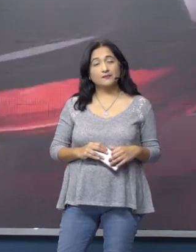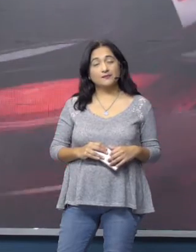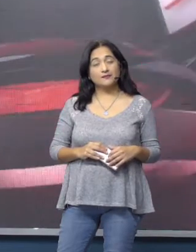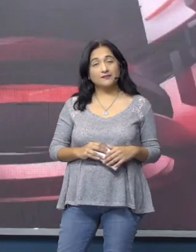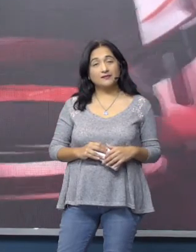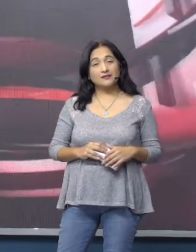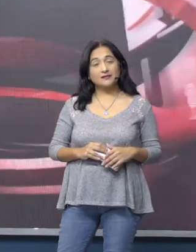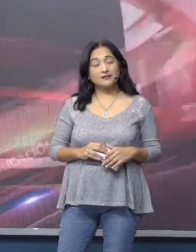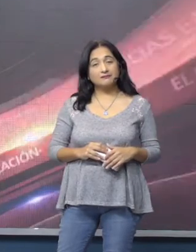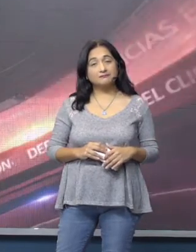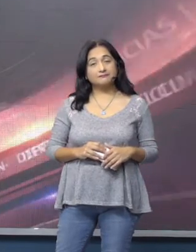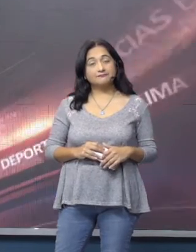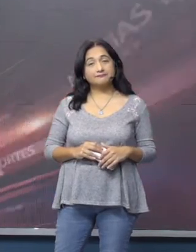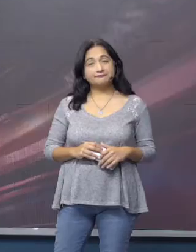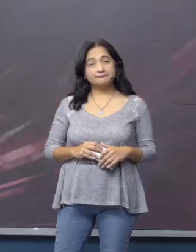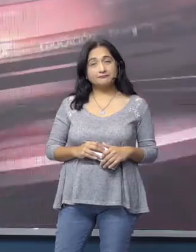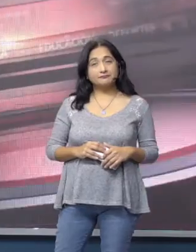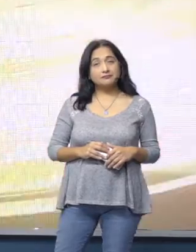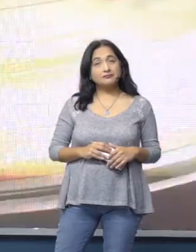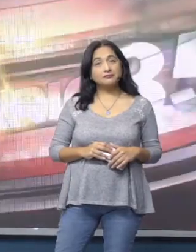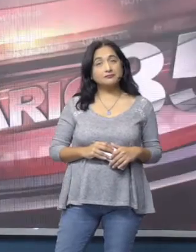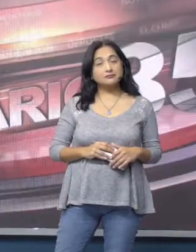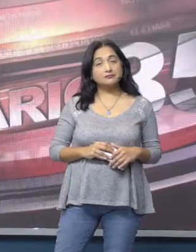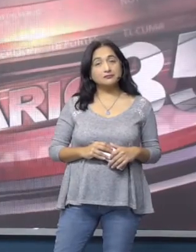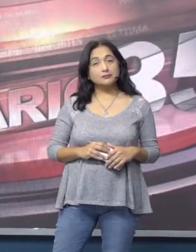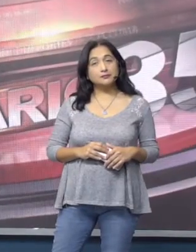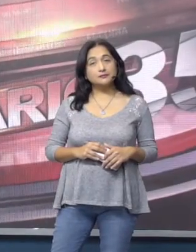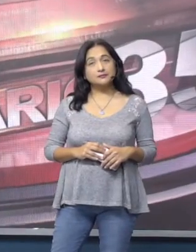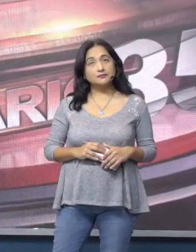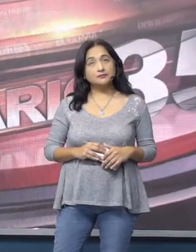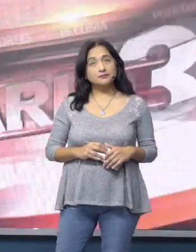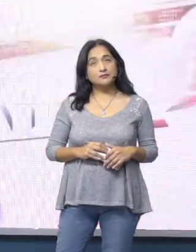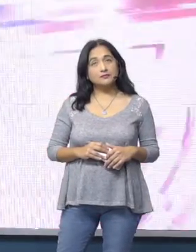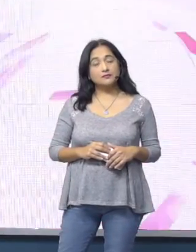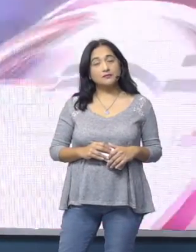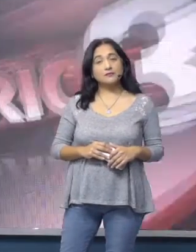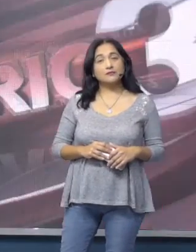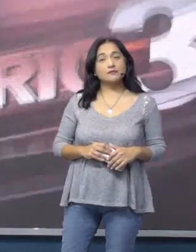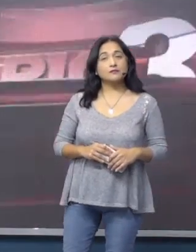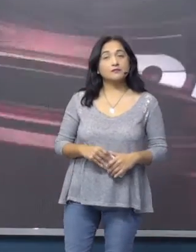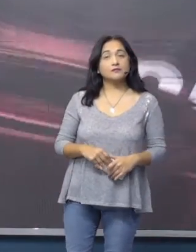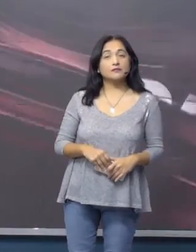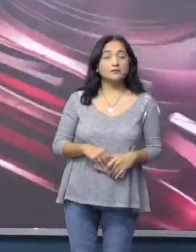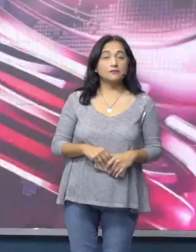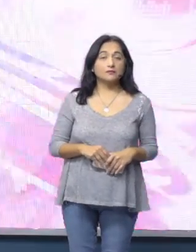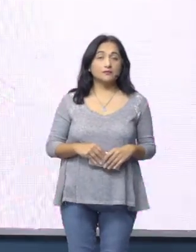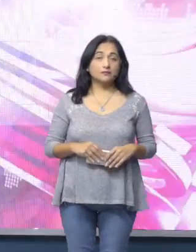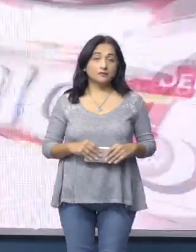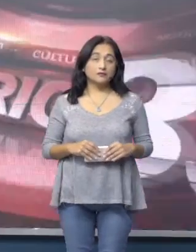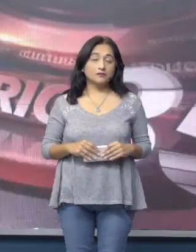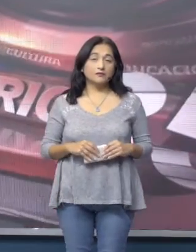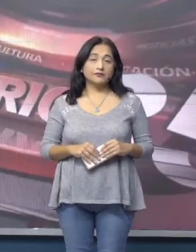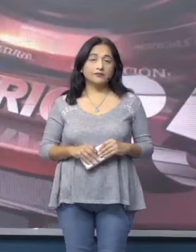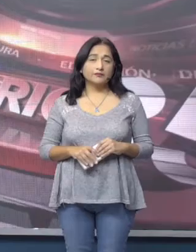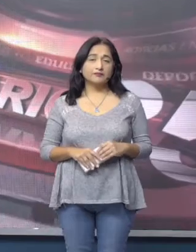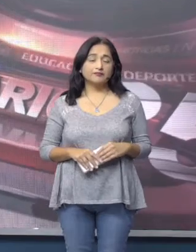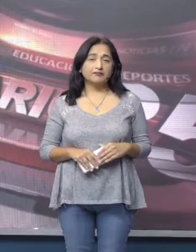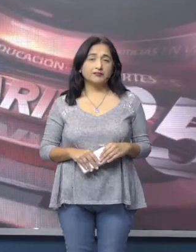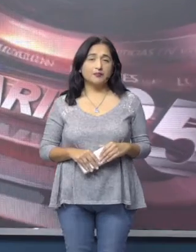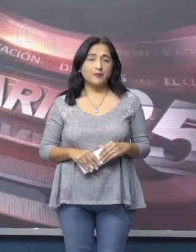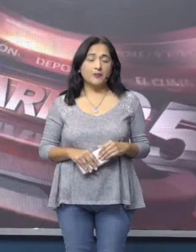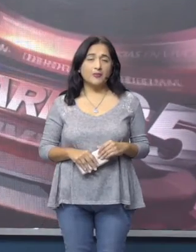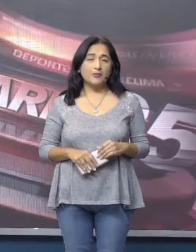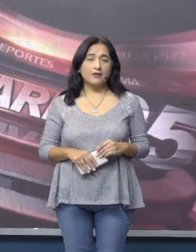tener la comprensión de toda la comunidad educativa y fundamentalmente de los padres, porque los directivos de